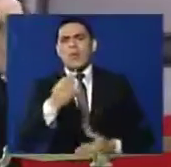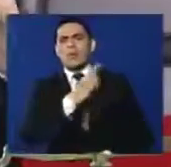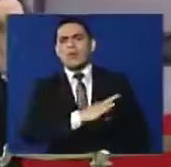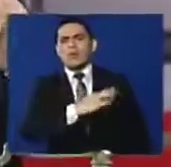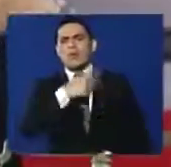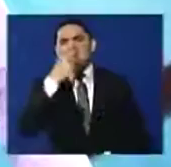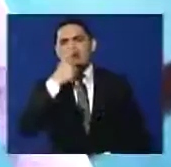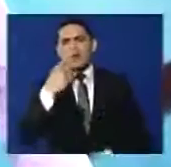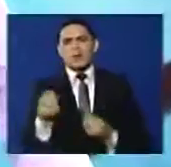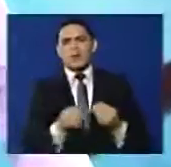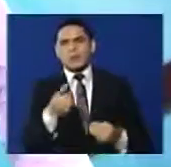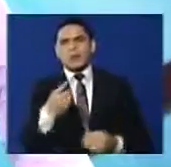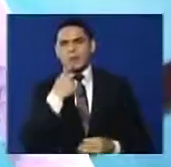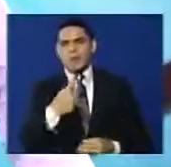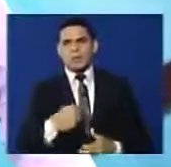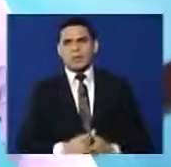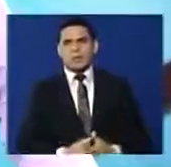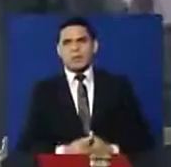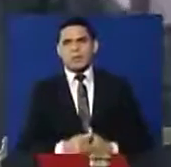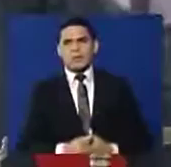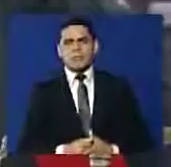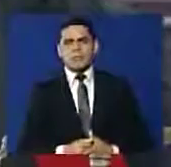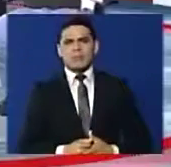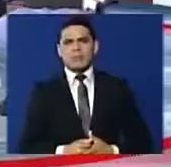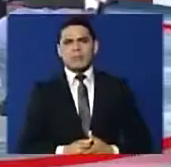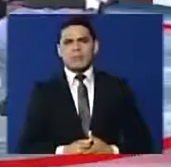sociopolítico? ¿Tienes alguna autocrítica?